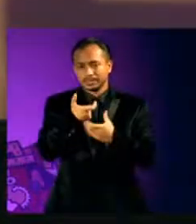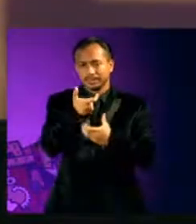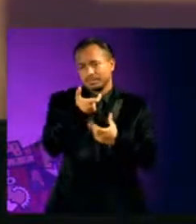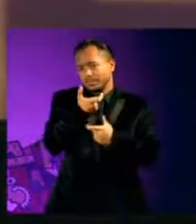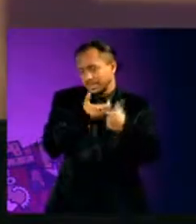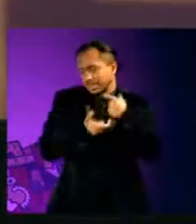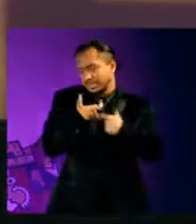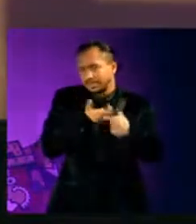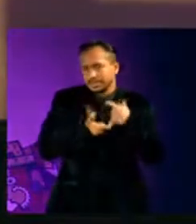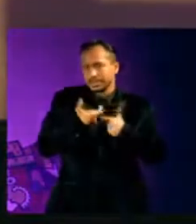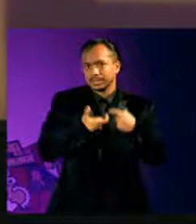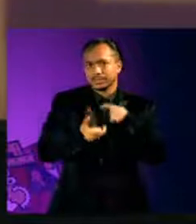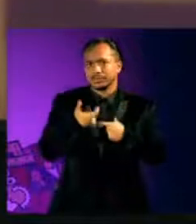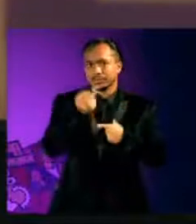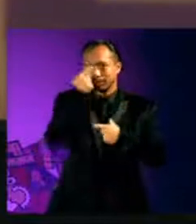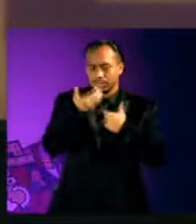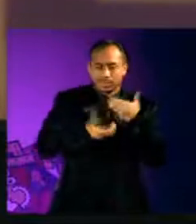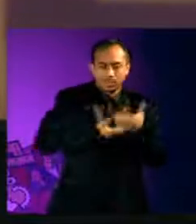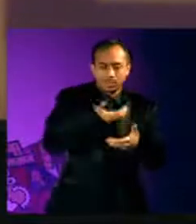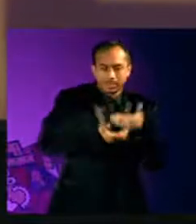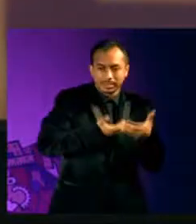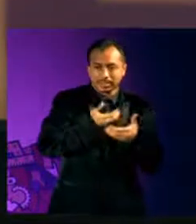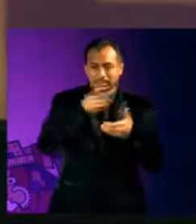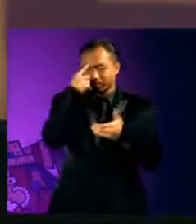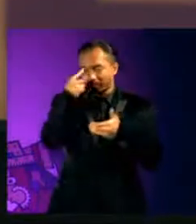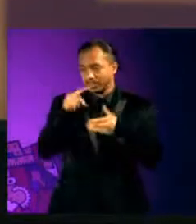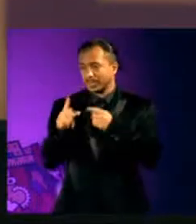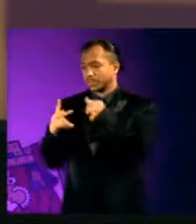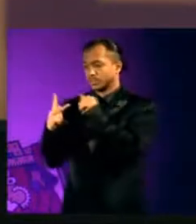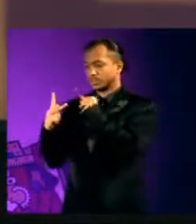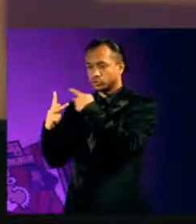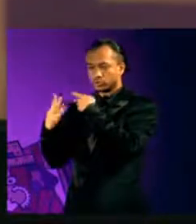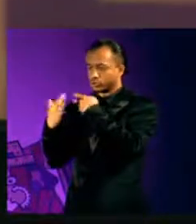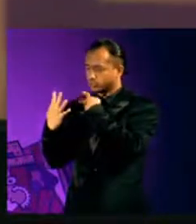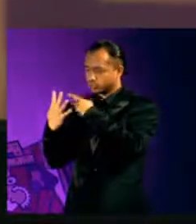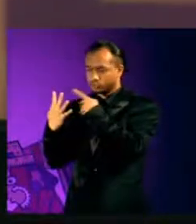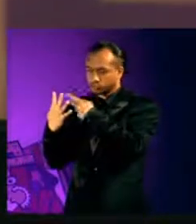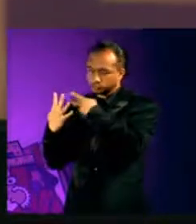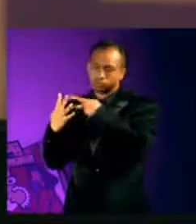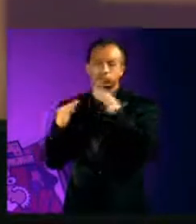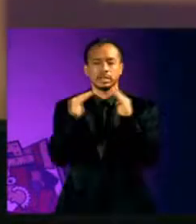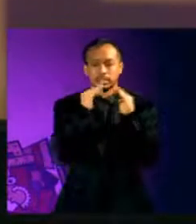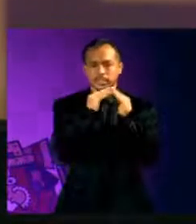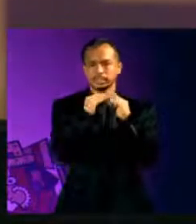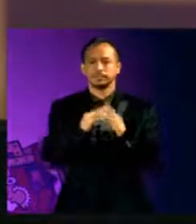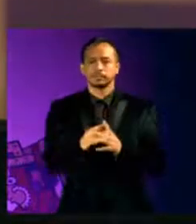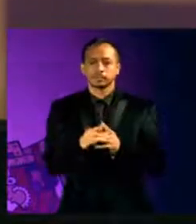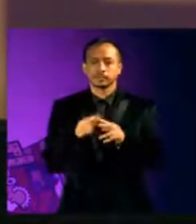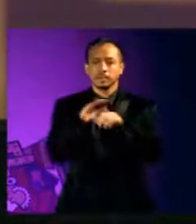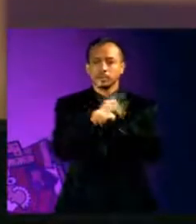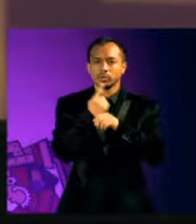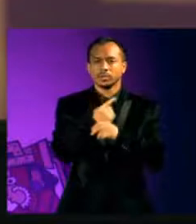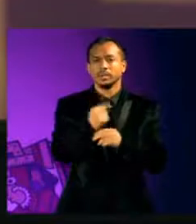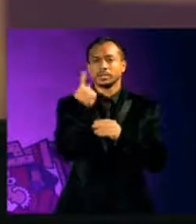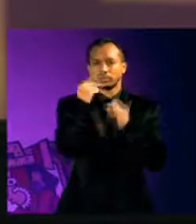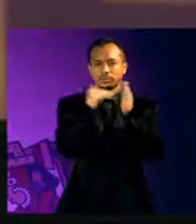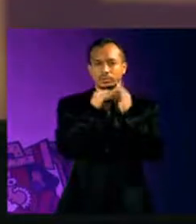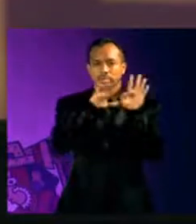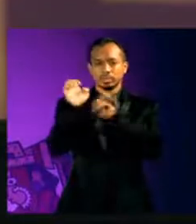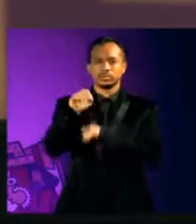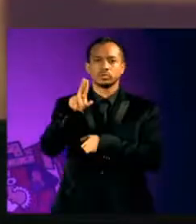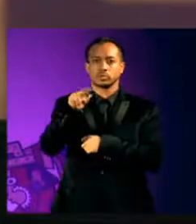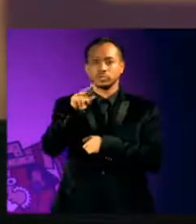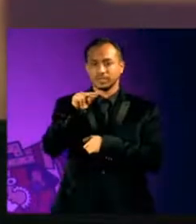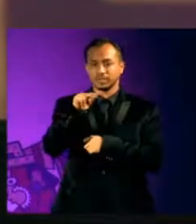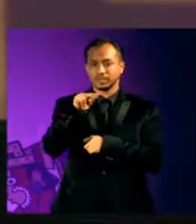novela que serían los ochentas no en los 80s ya esto es común digamos y aún con